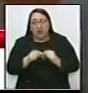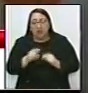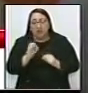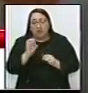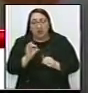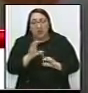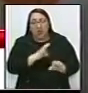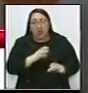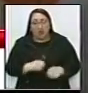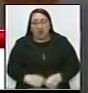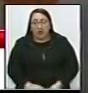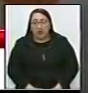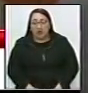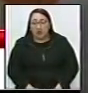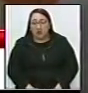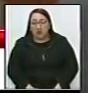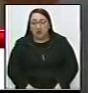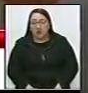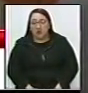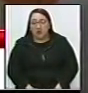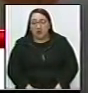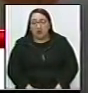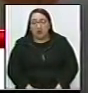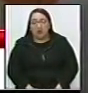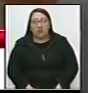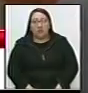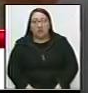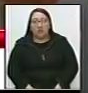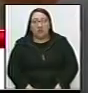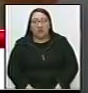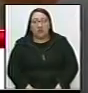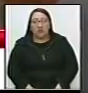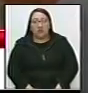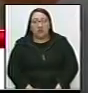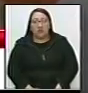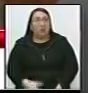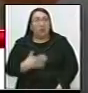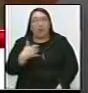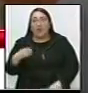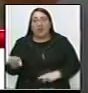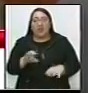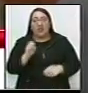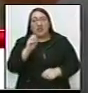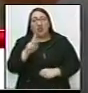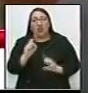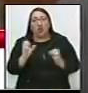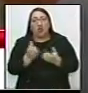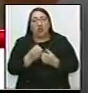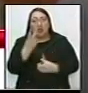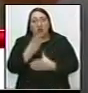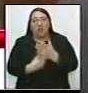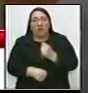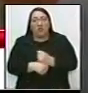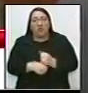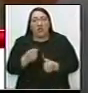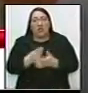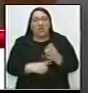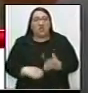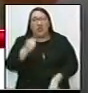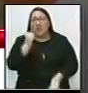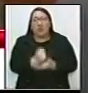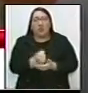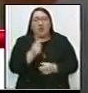gobierno, porque lo que no puede hacer es decirle al Congreso que su confianza se basa en que se